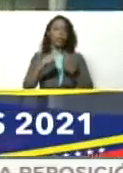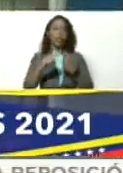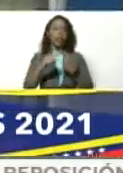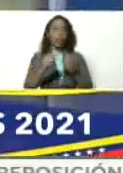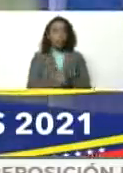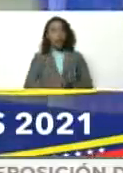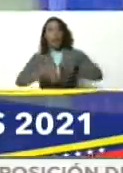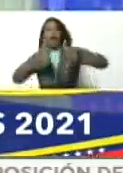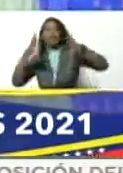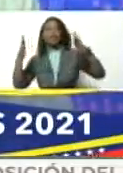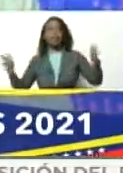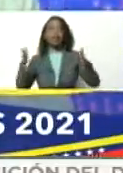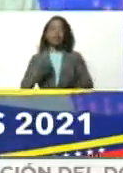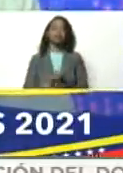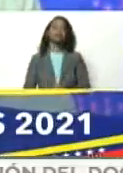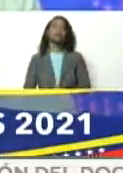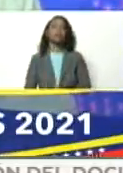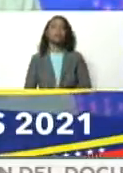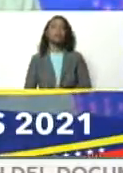grandiosa.